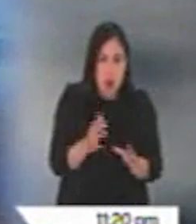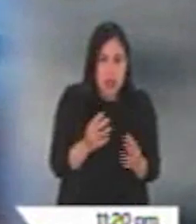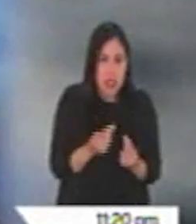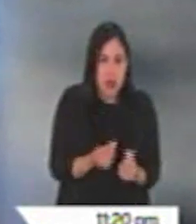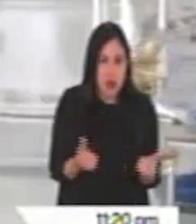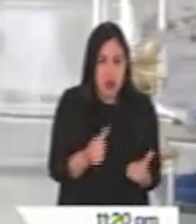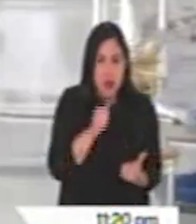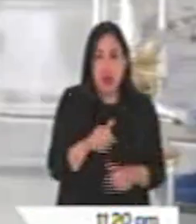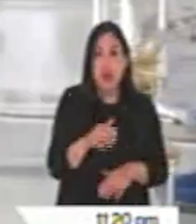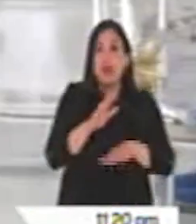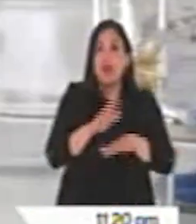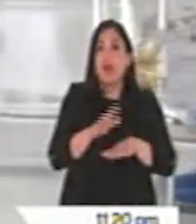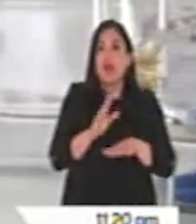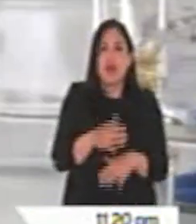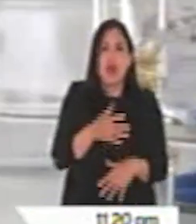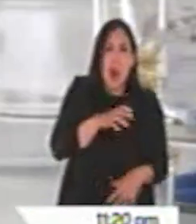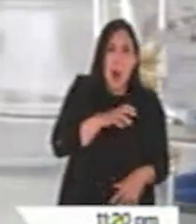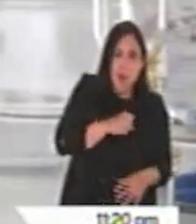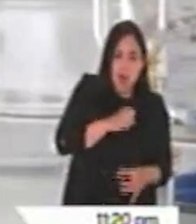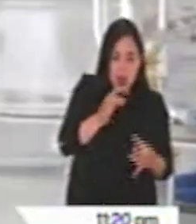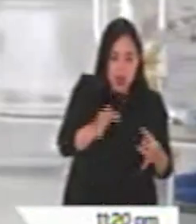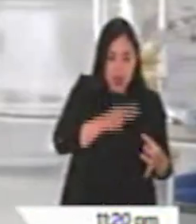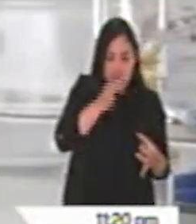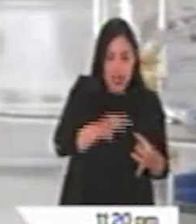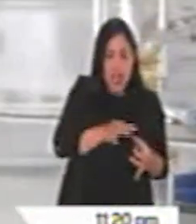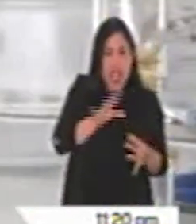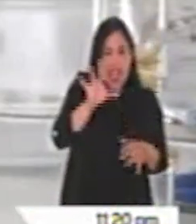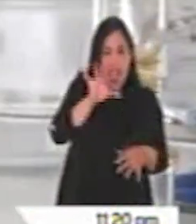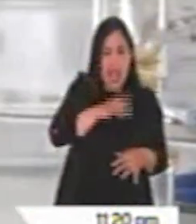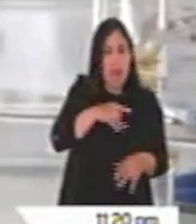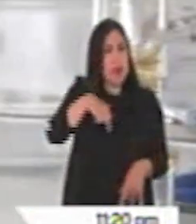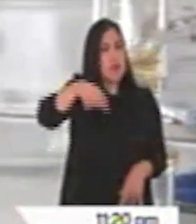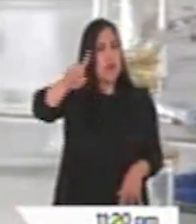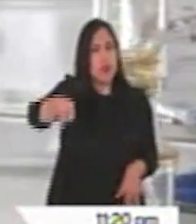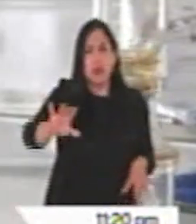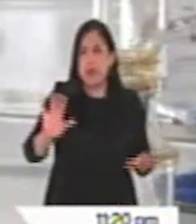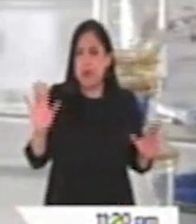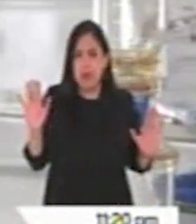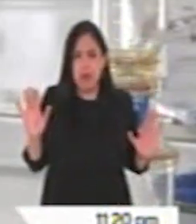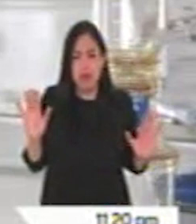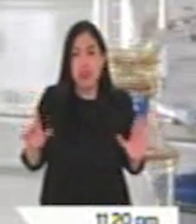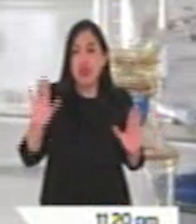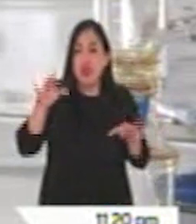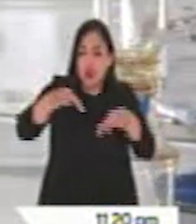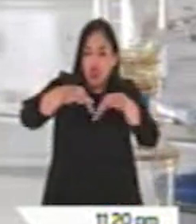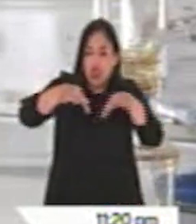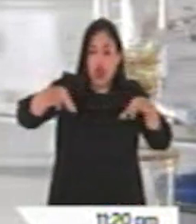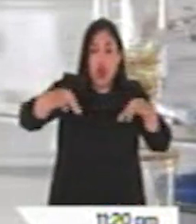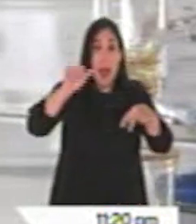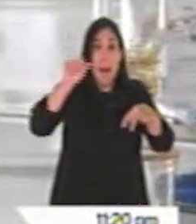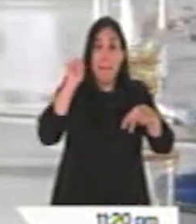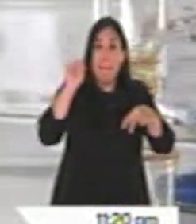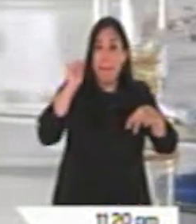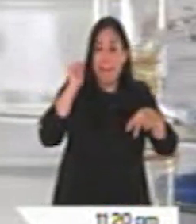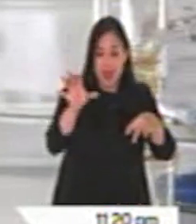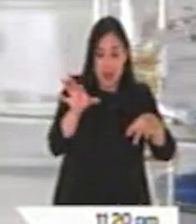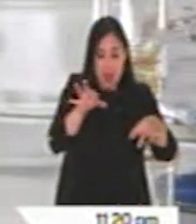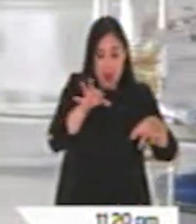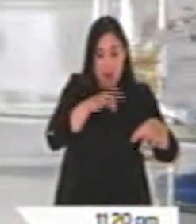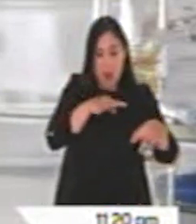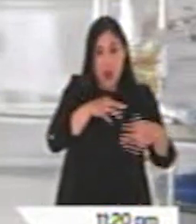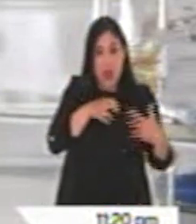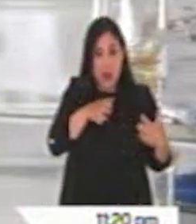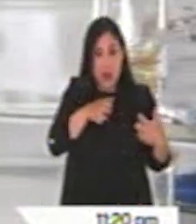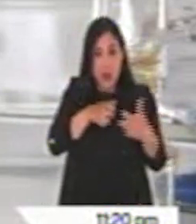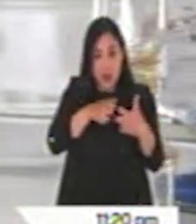no se requiere el uso de grapas suturas o pegamentos quirúrgicos Asimismo ser una estructura que conecta a nivel